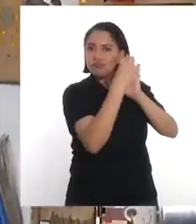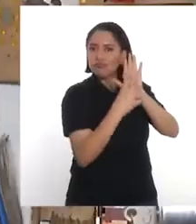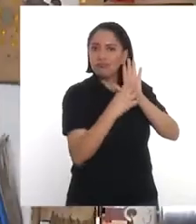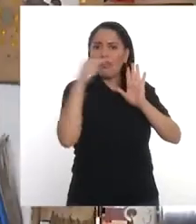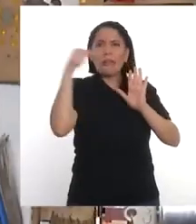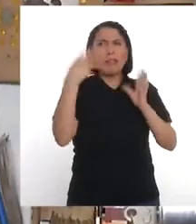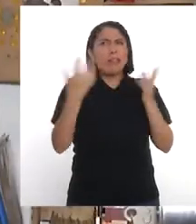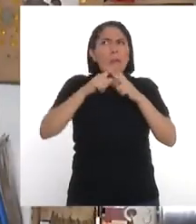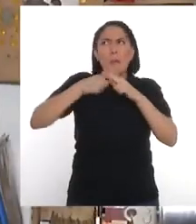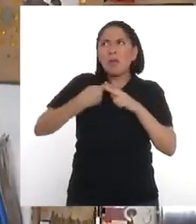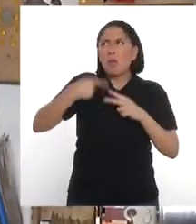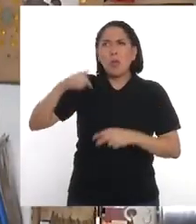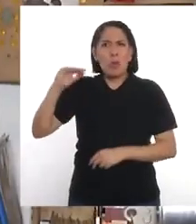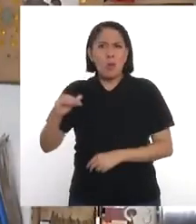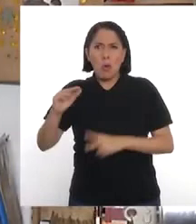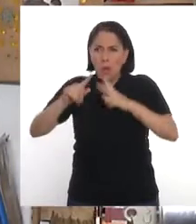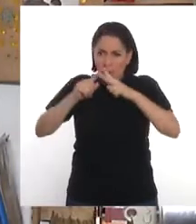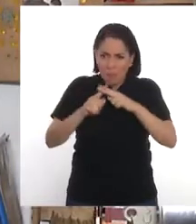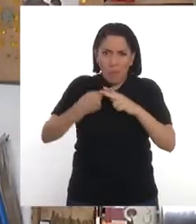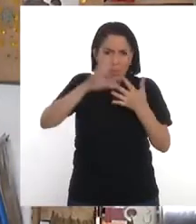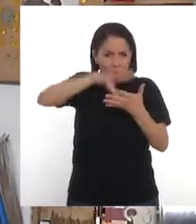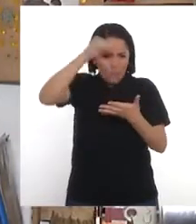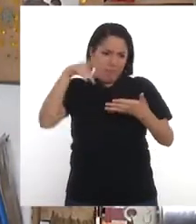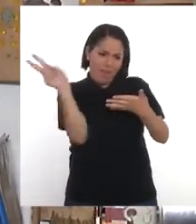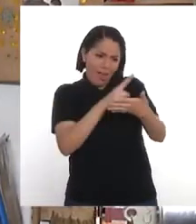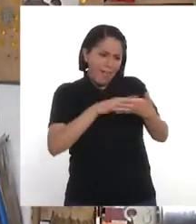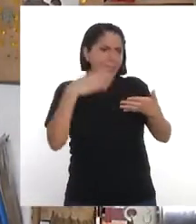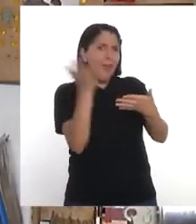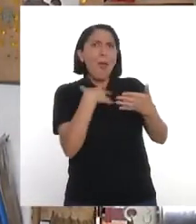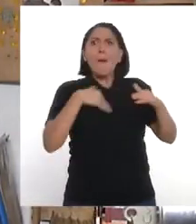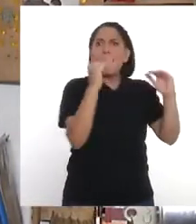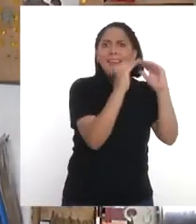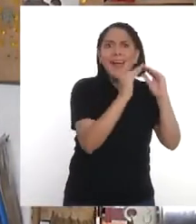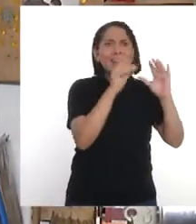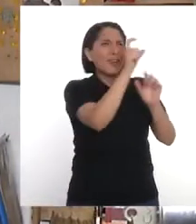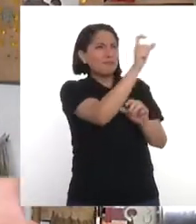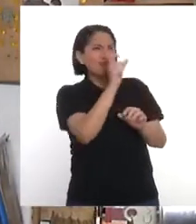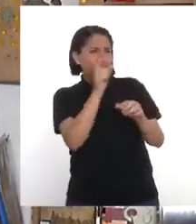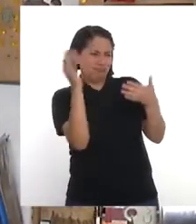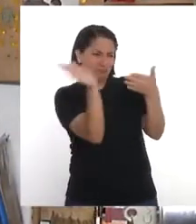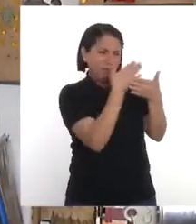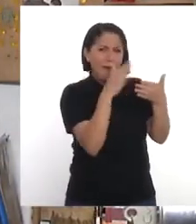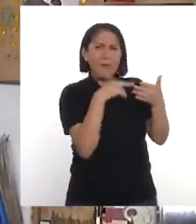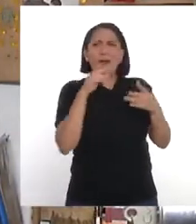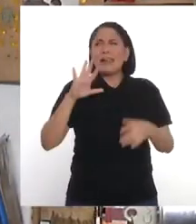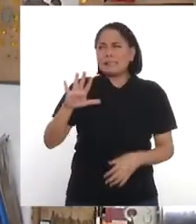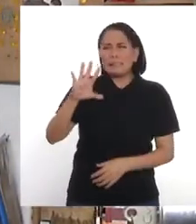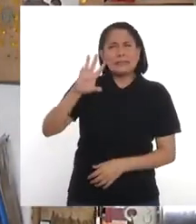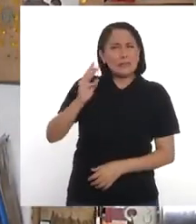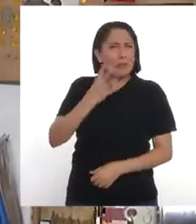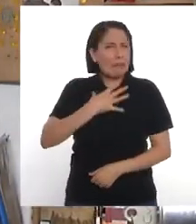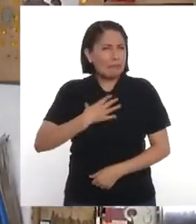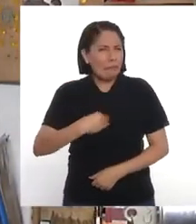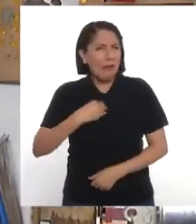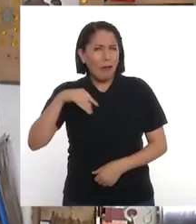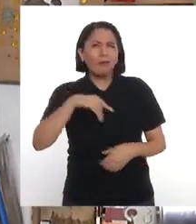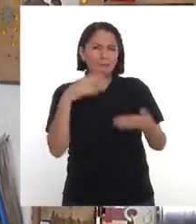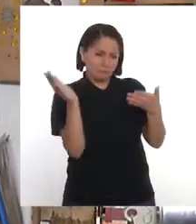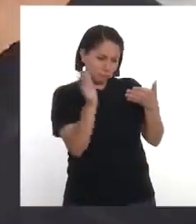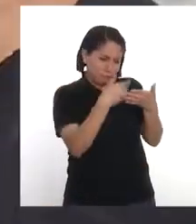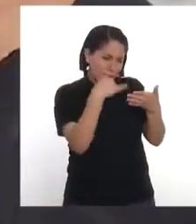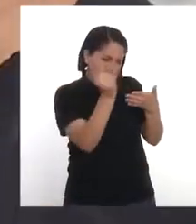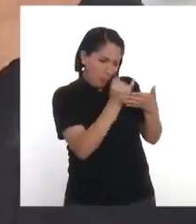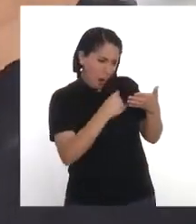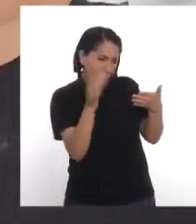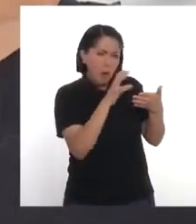Desde muy pequeño, en realidad, desde que aprendí a leer, en la casa siempre había cómics. Estamos hablando de 5 o 6 años, ¿no?